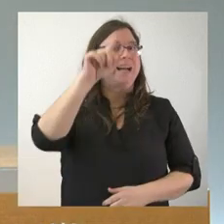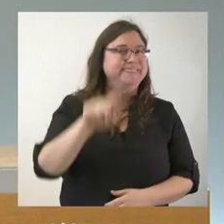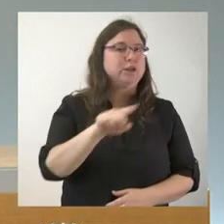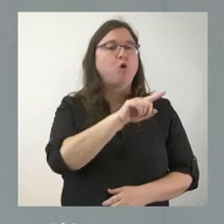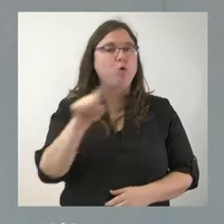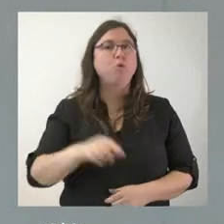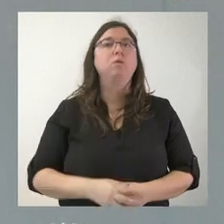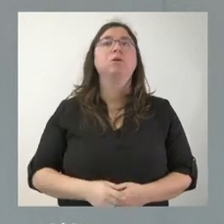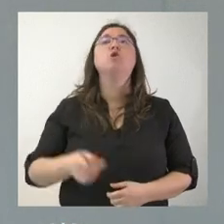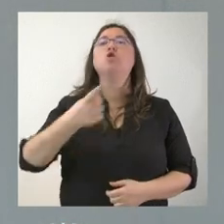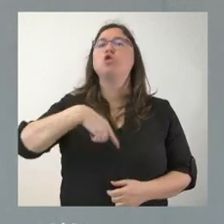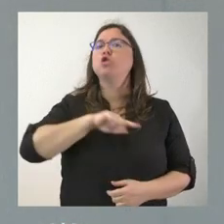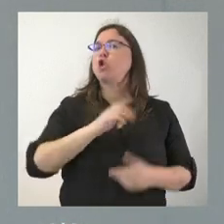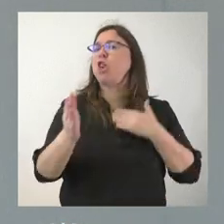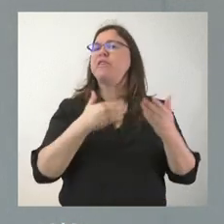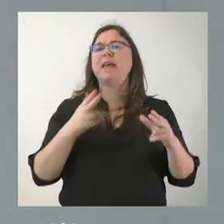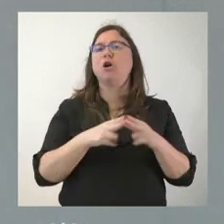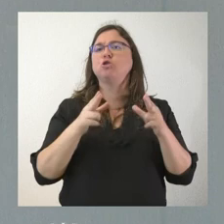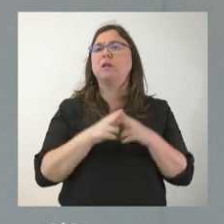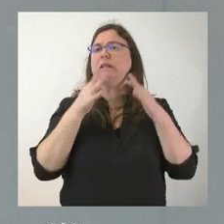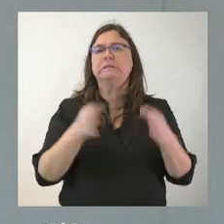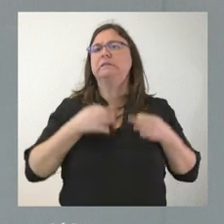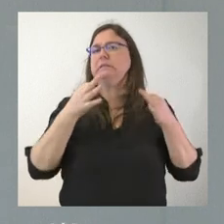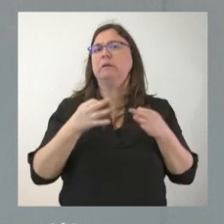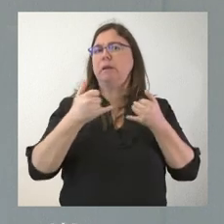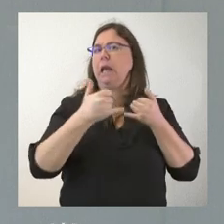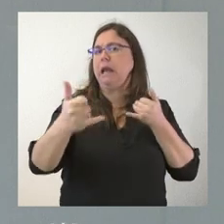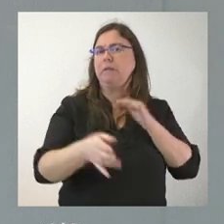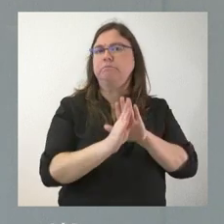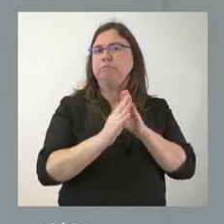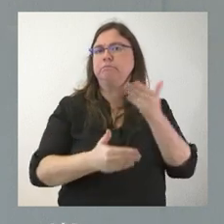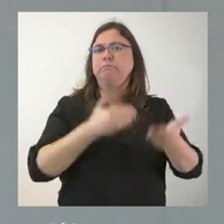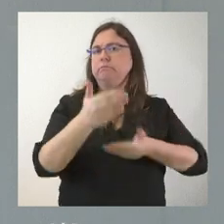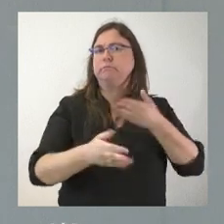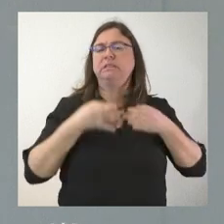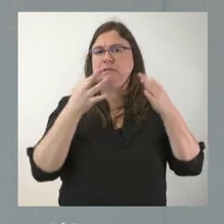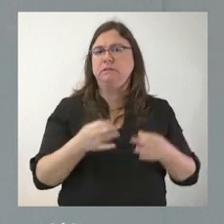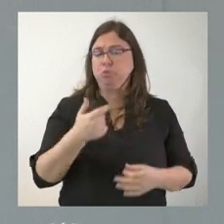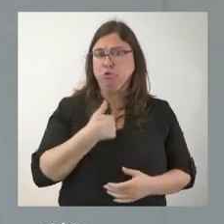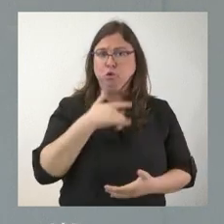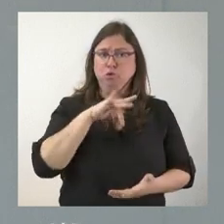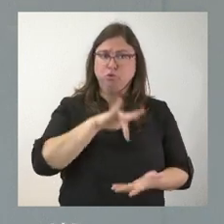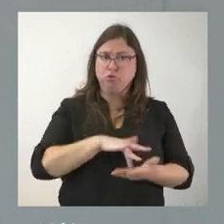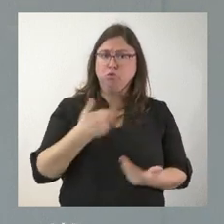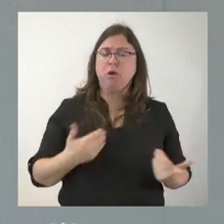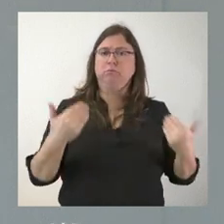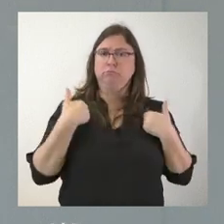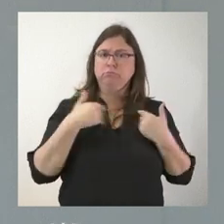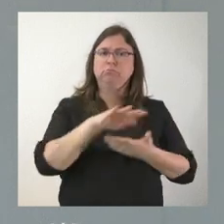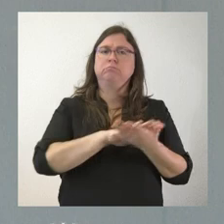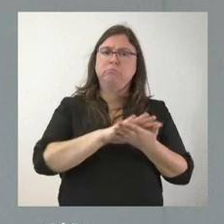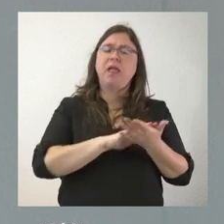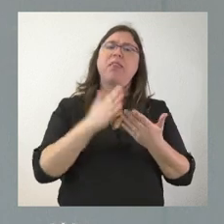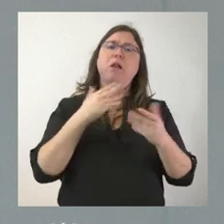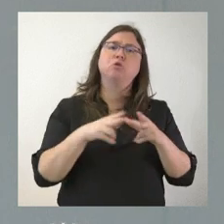nosotros con el diálogo social siempre mantenemos líneas continuas abiertas yo mismo he tenido reuniones en otros ámbitos de mi competencia sé que los